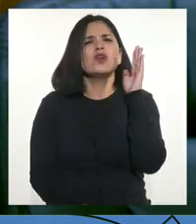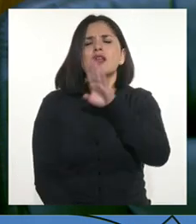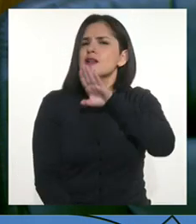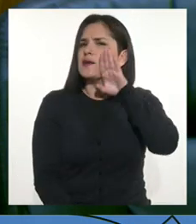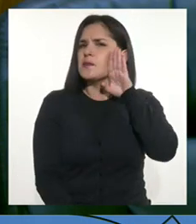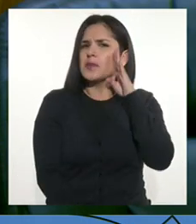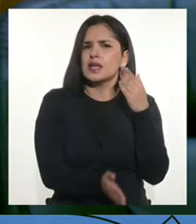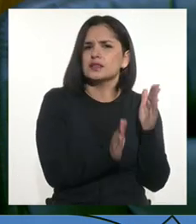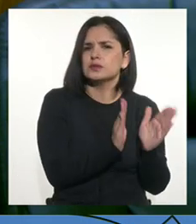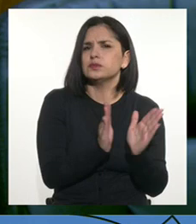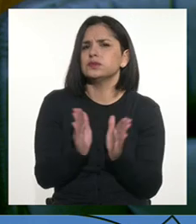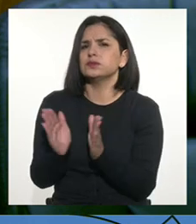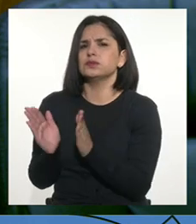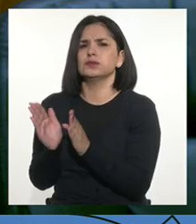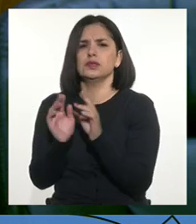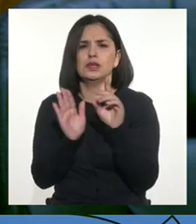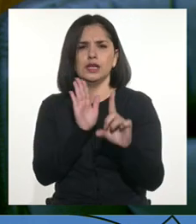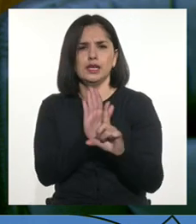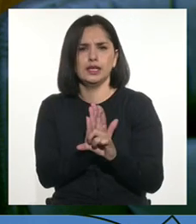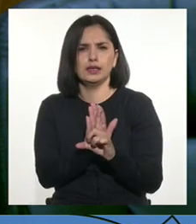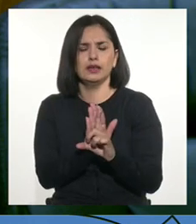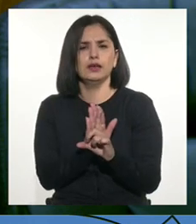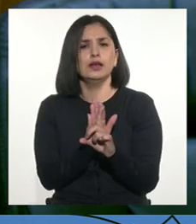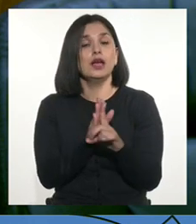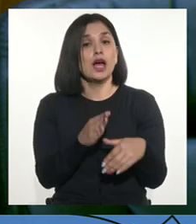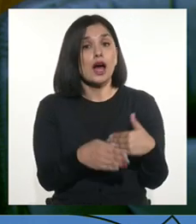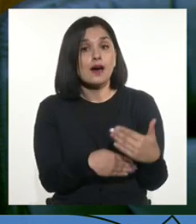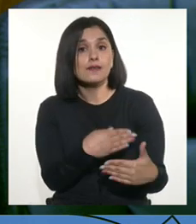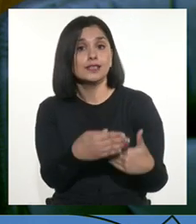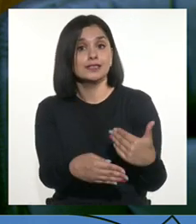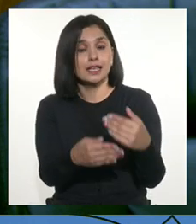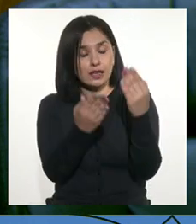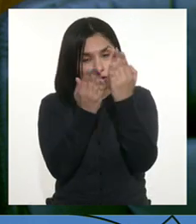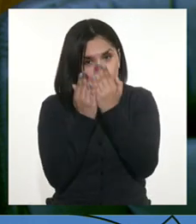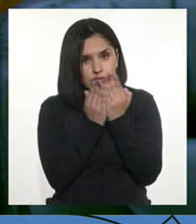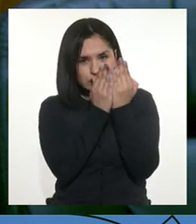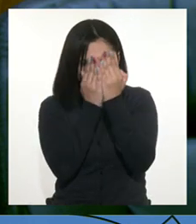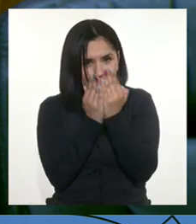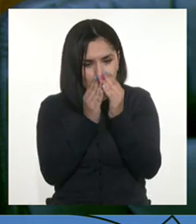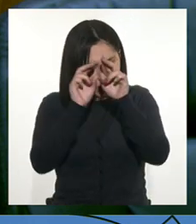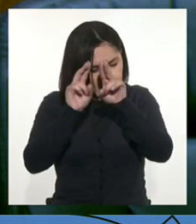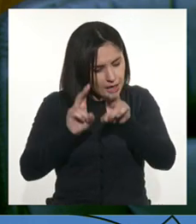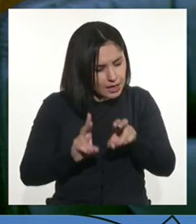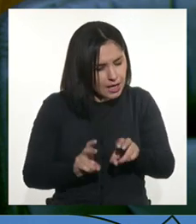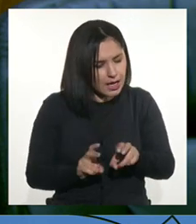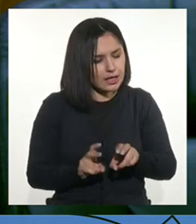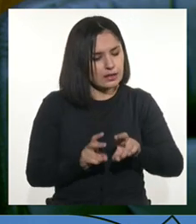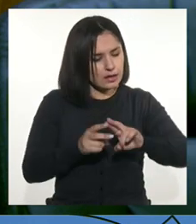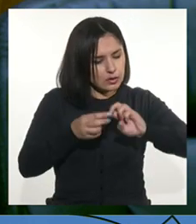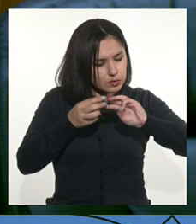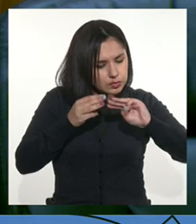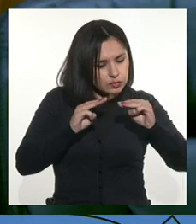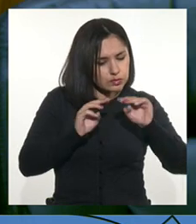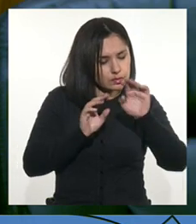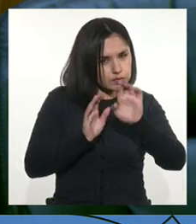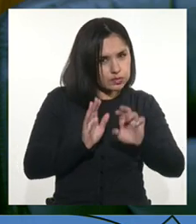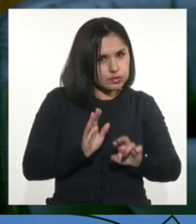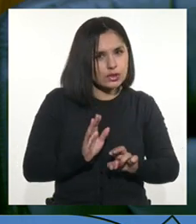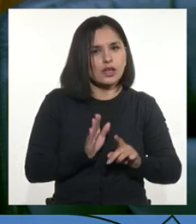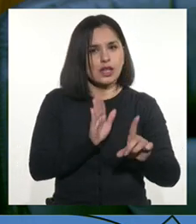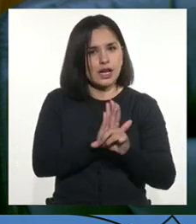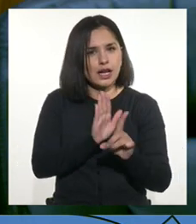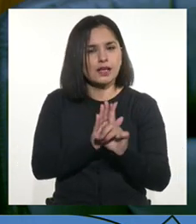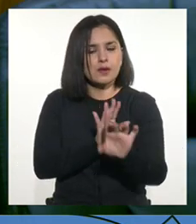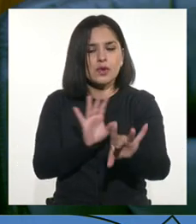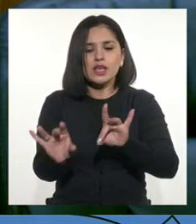y ordenamiento legislativo pues sólo avanzando en el estudio y el análisis metódico las leyes que nos gobiernan se podrían identificar